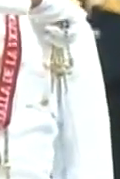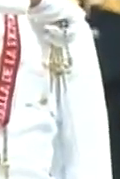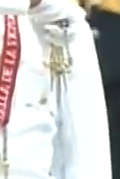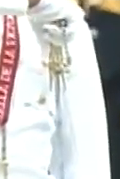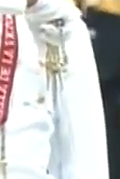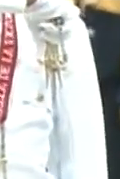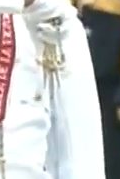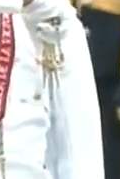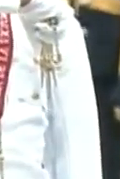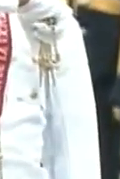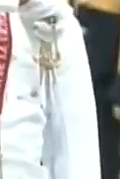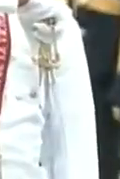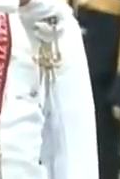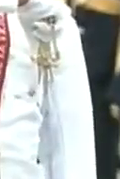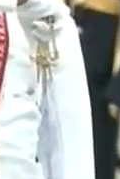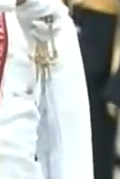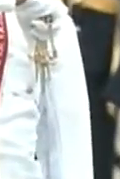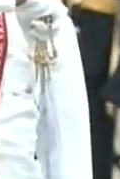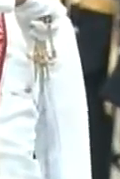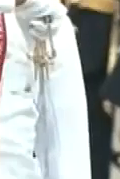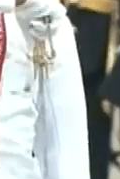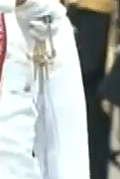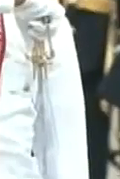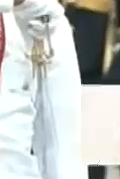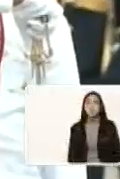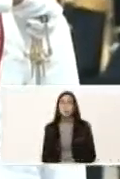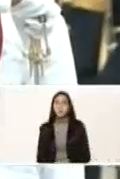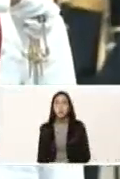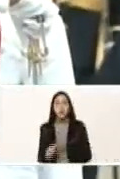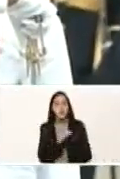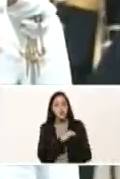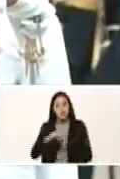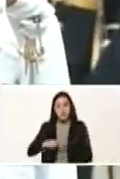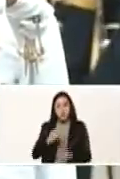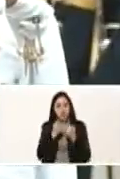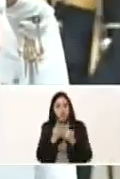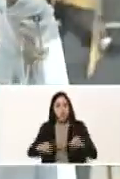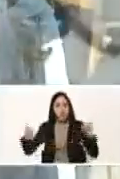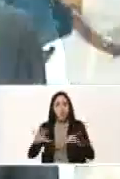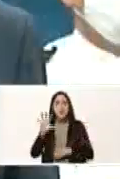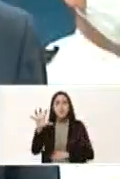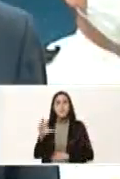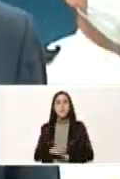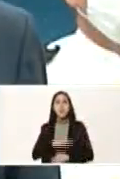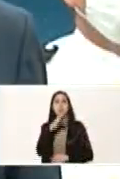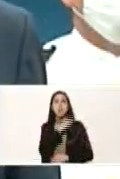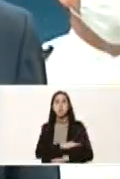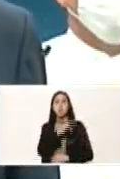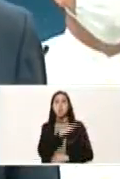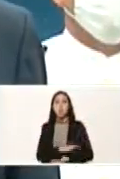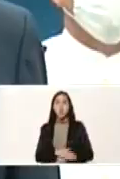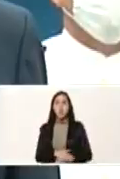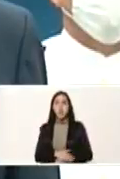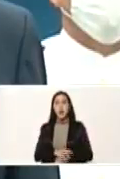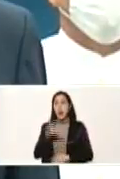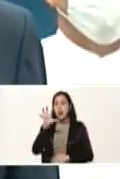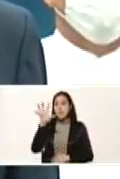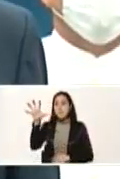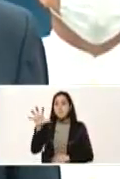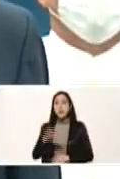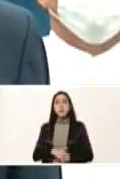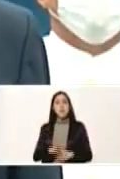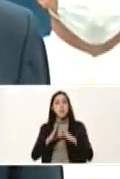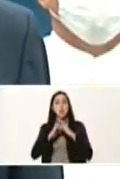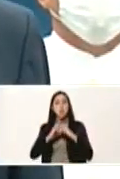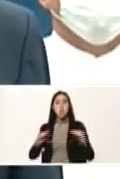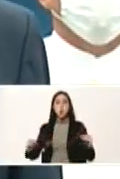totalmente libre, totalmente independiente, la patria socialista, la patria de